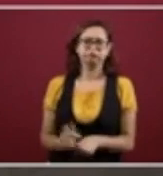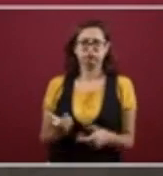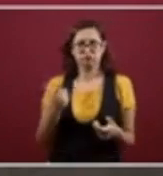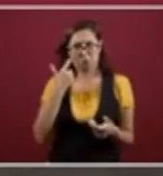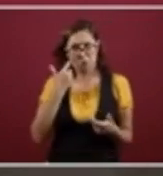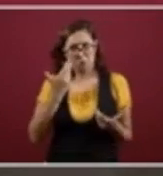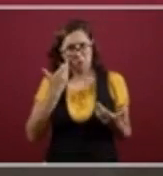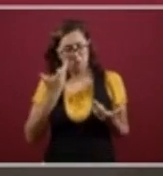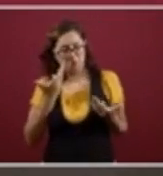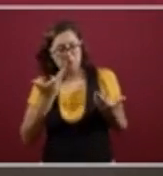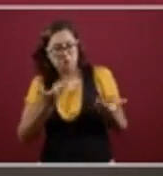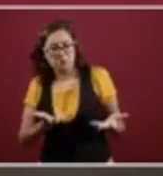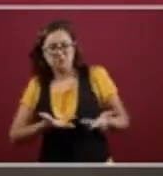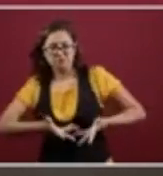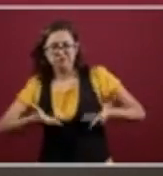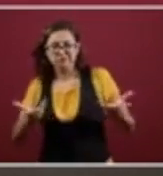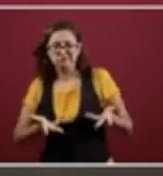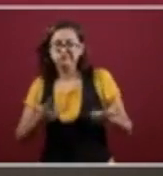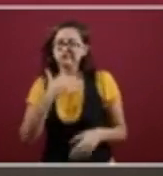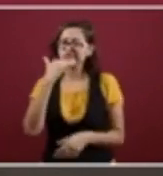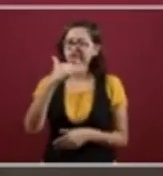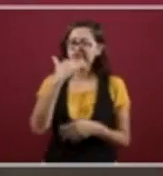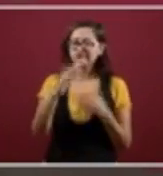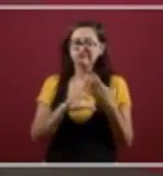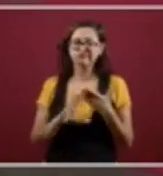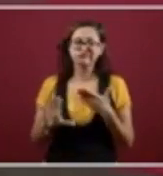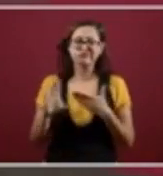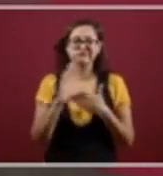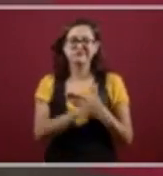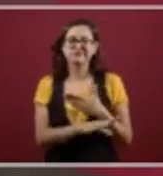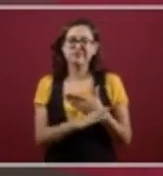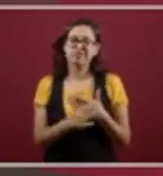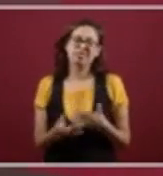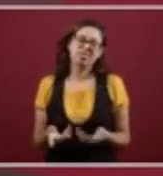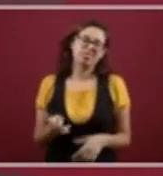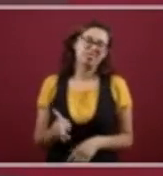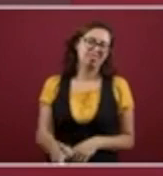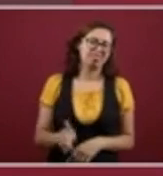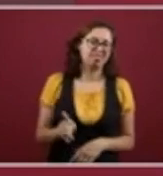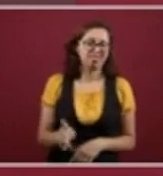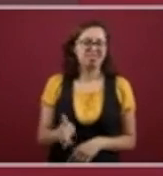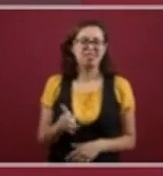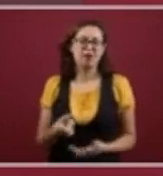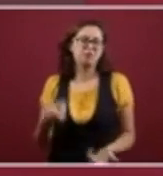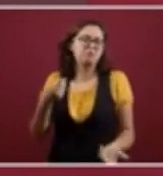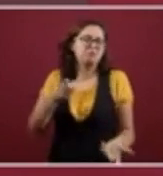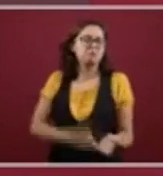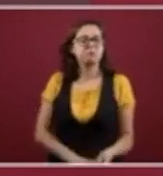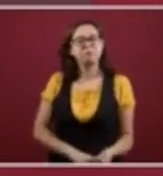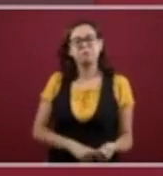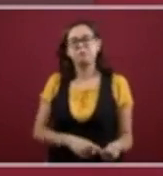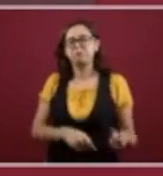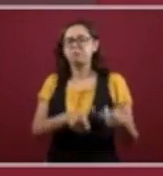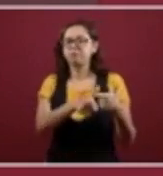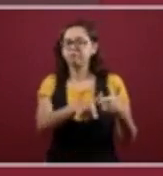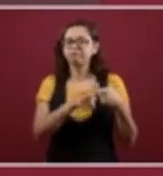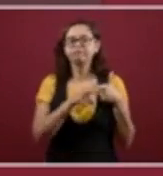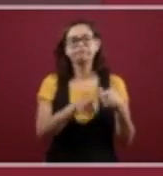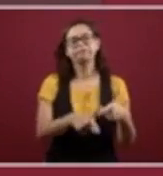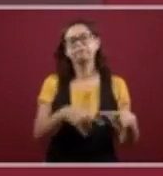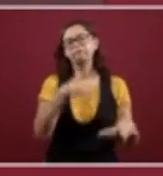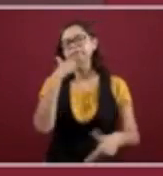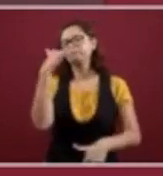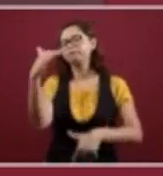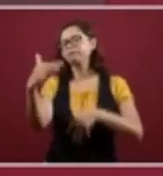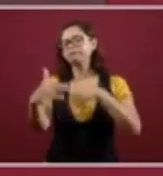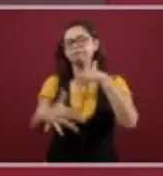estaba combatiendo la corrupción, cuando en realidad la corrupción estaba